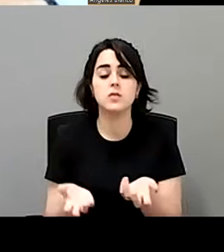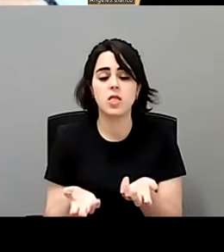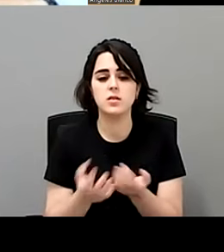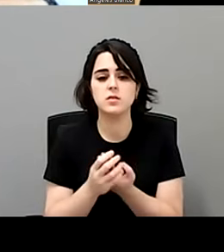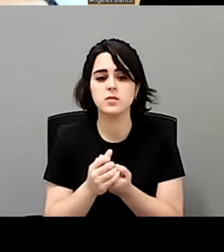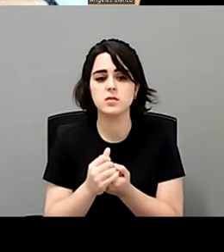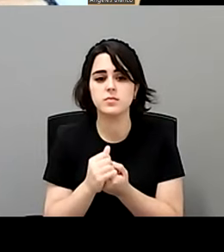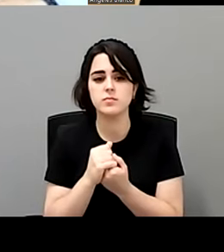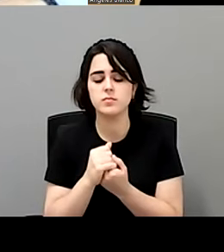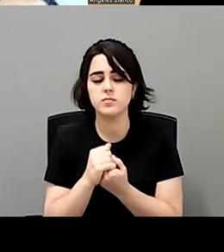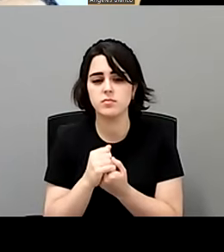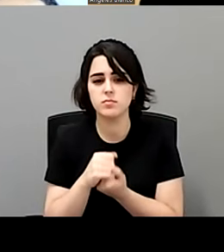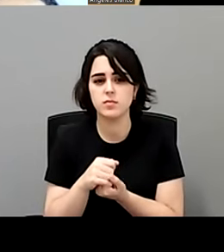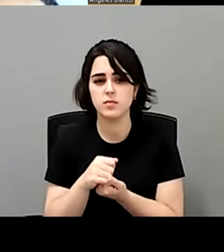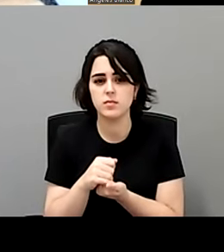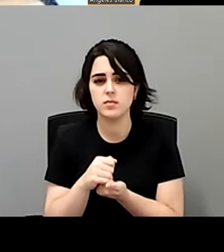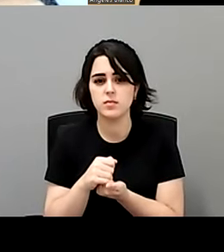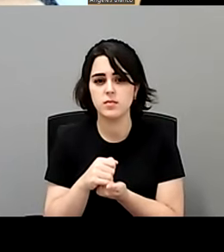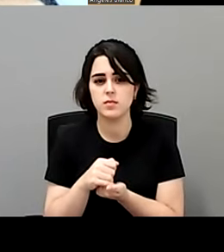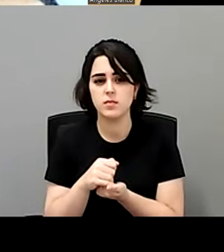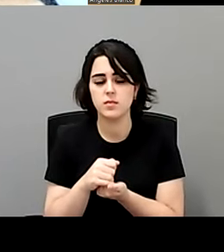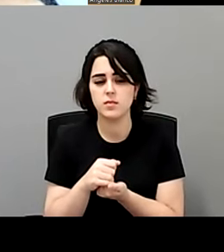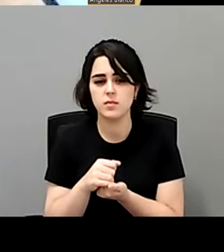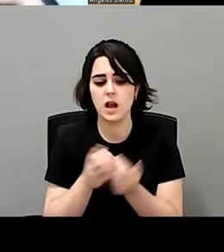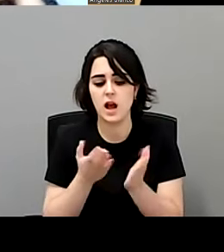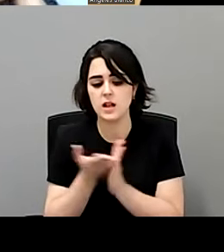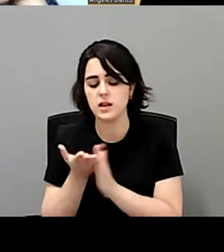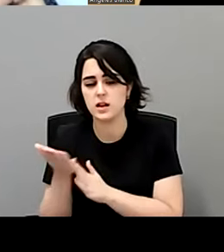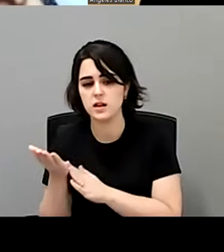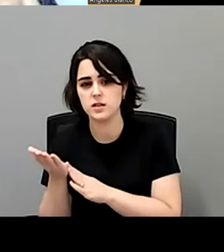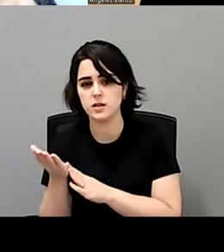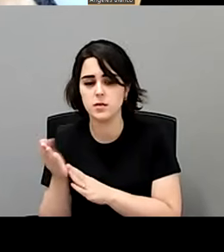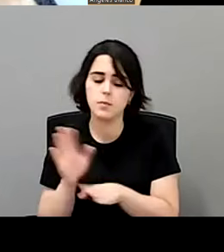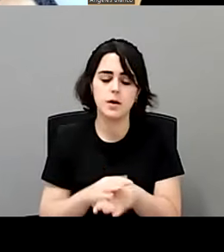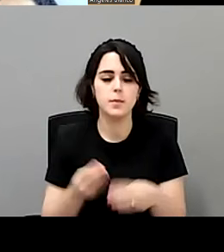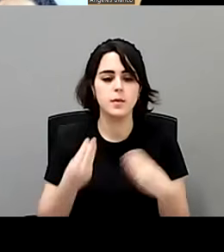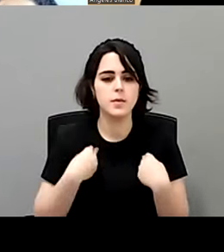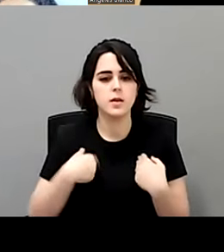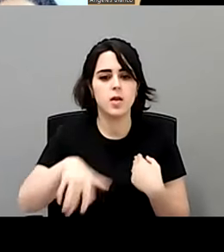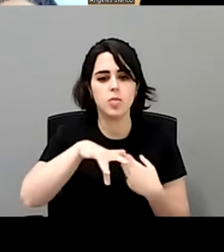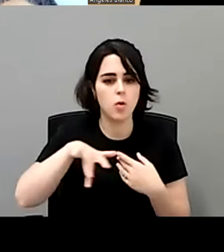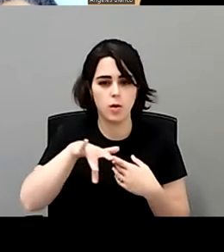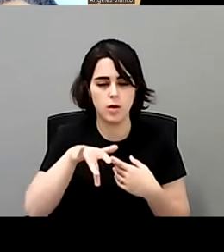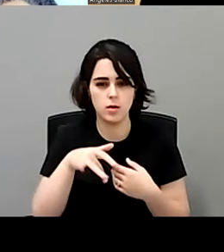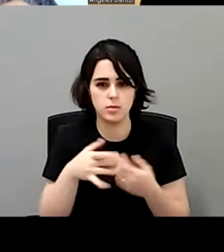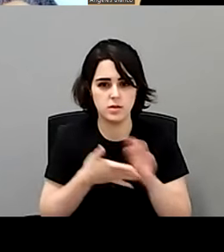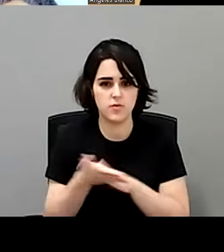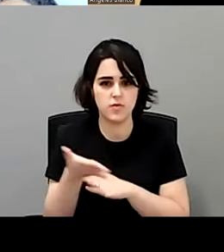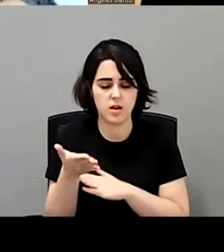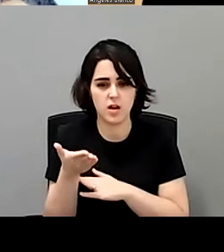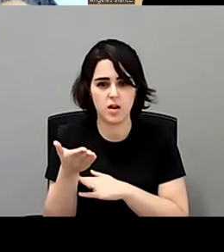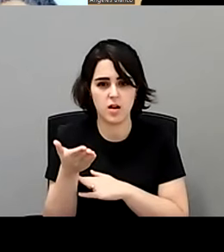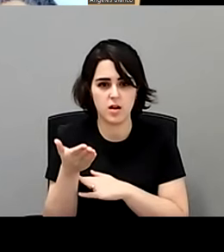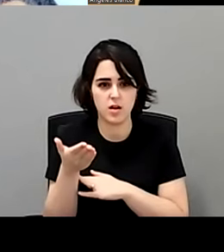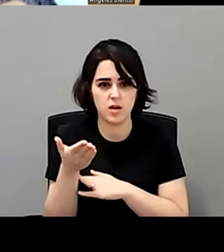Entonces, ¿dónde están las alternativas a la vivienda? No hay.